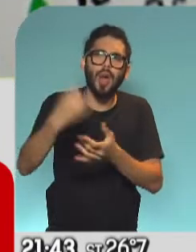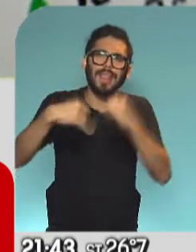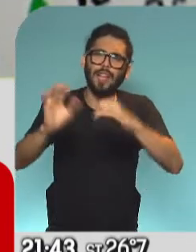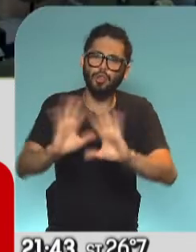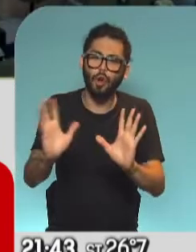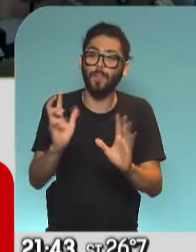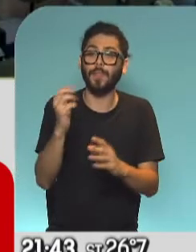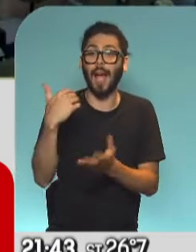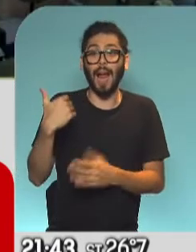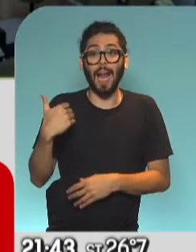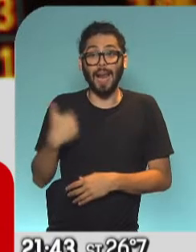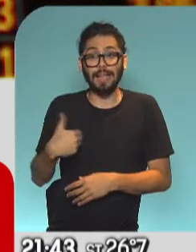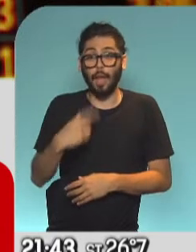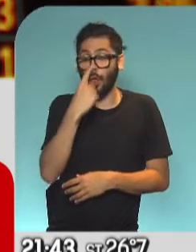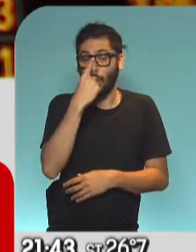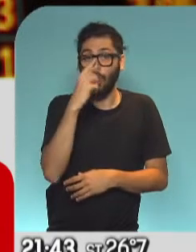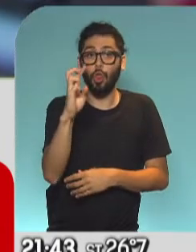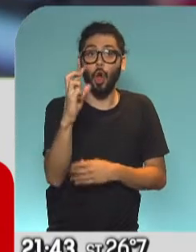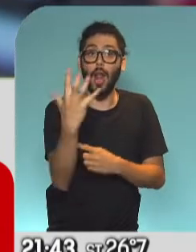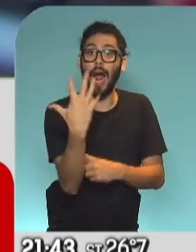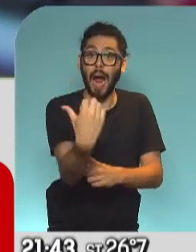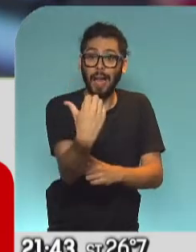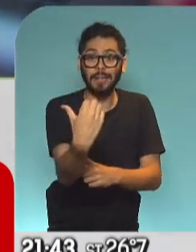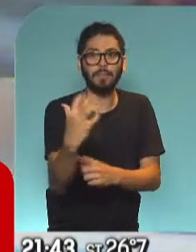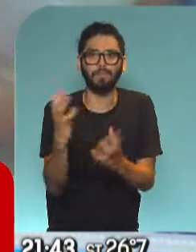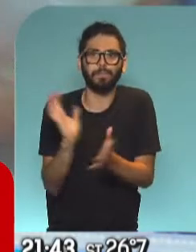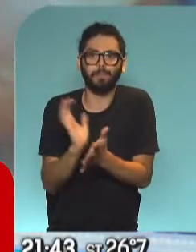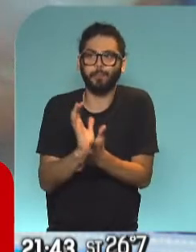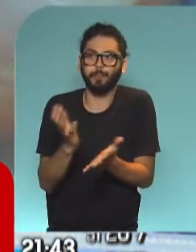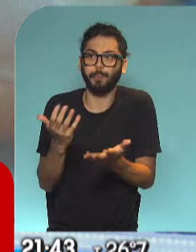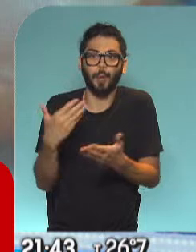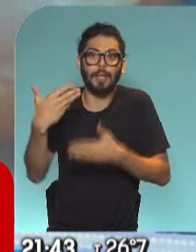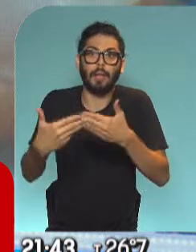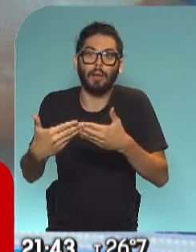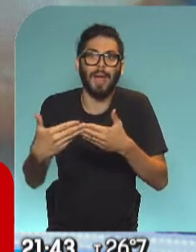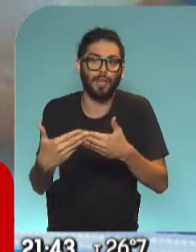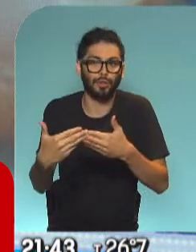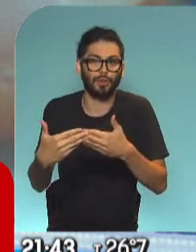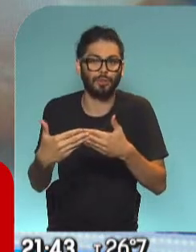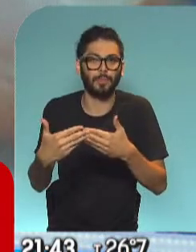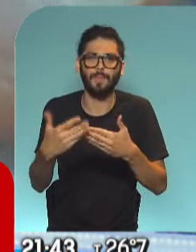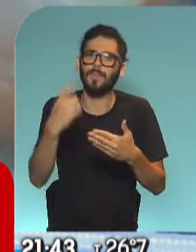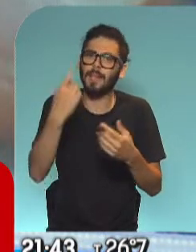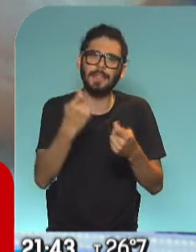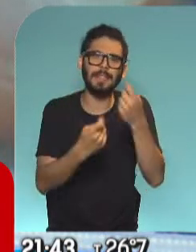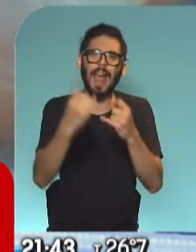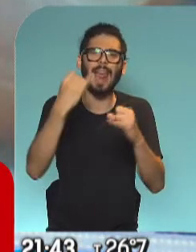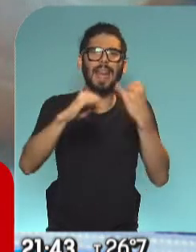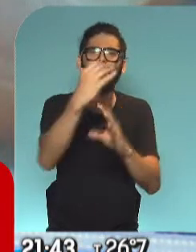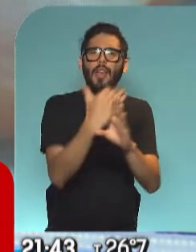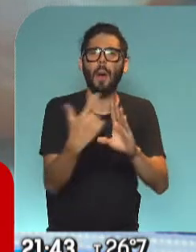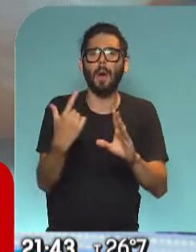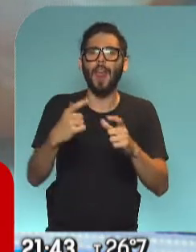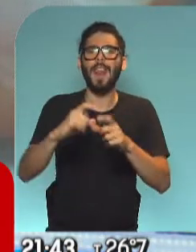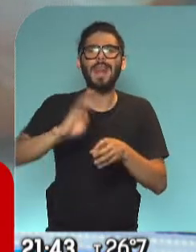le saca a la economía es una demora más en salir de la recesión, negociar fundamentalmente baja de intereses, no tanto baja de